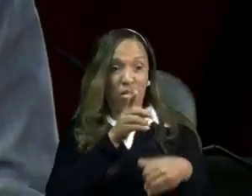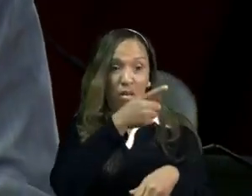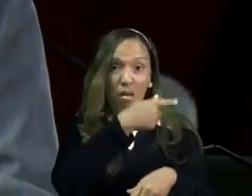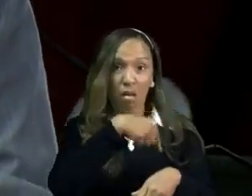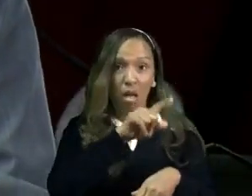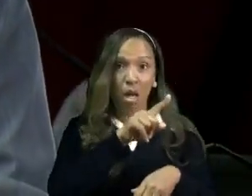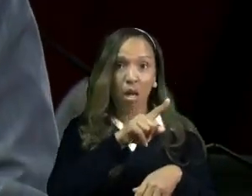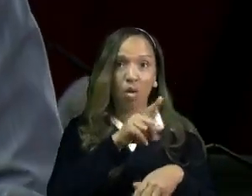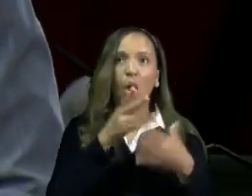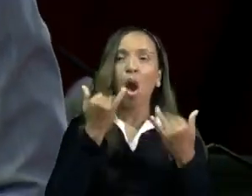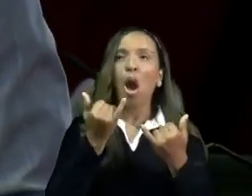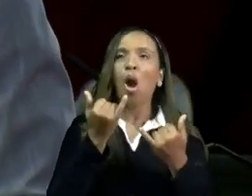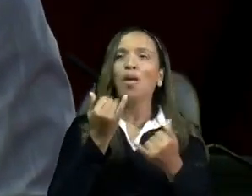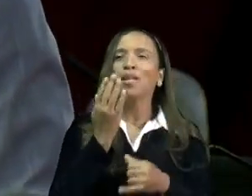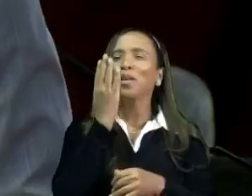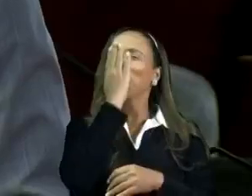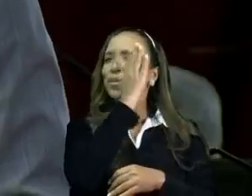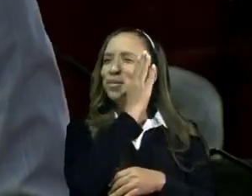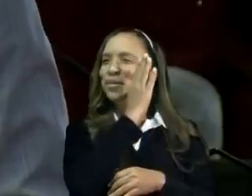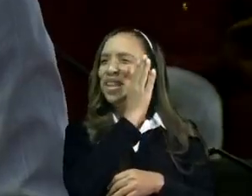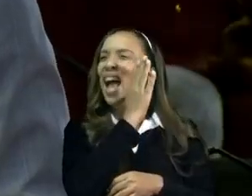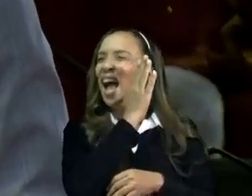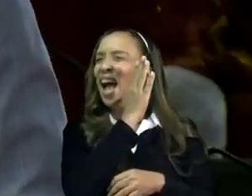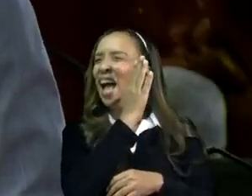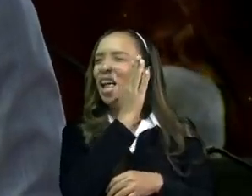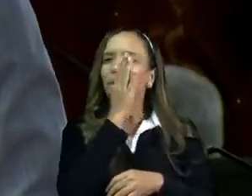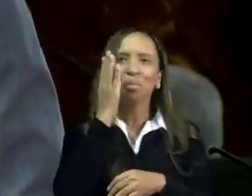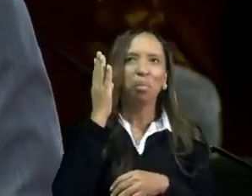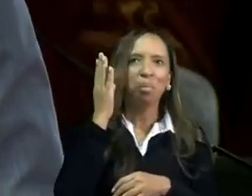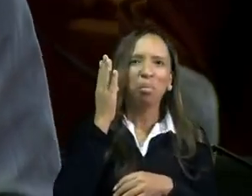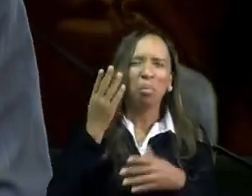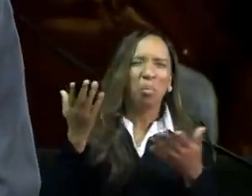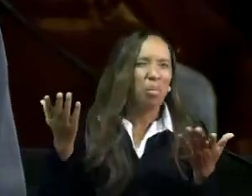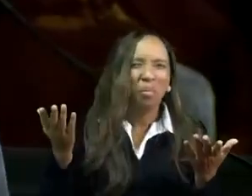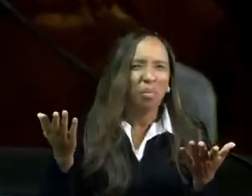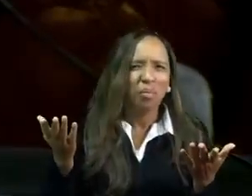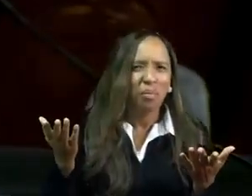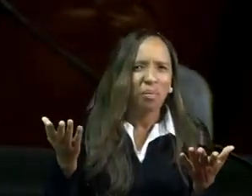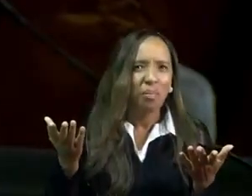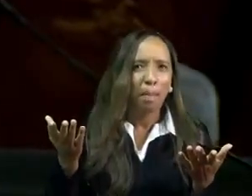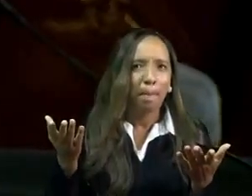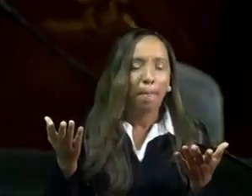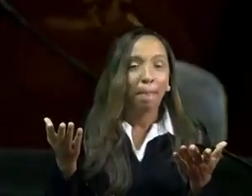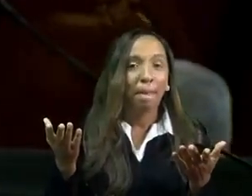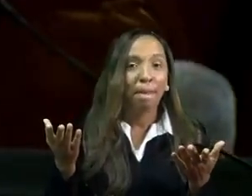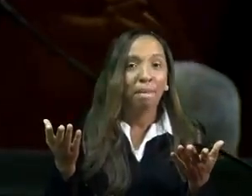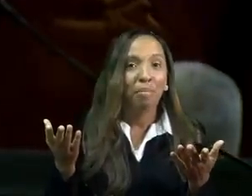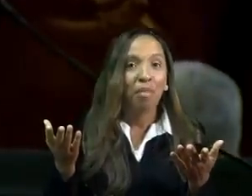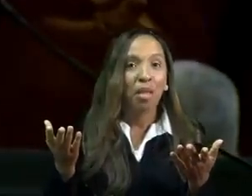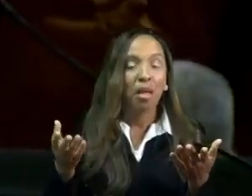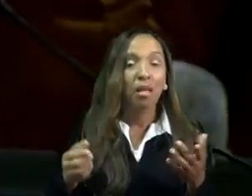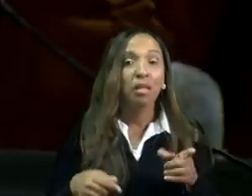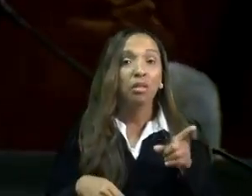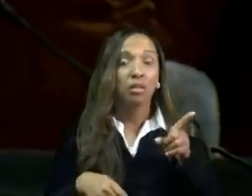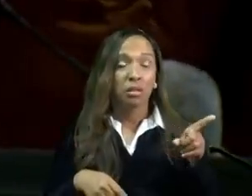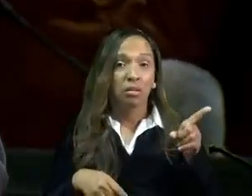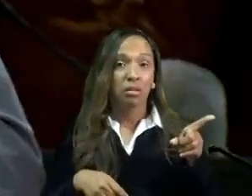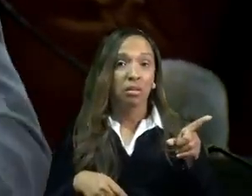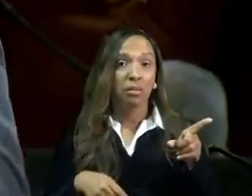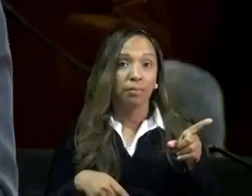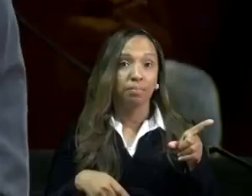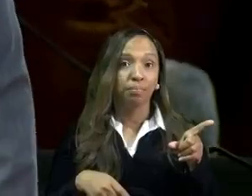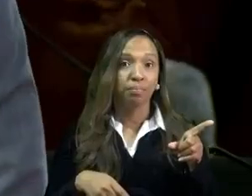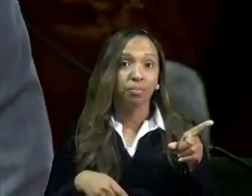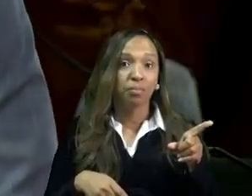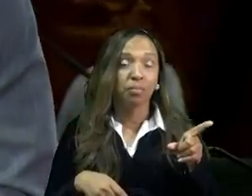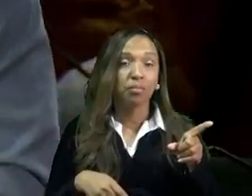de 92 solicitudes que los diputados del PLD y la Fuerza del Pueblo le hacen al gobierno para